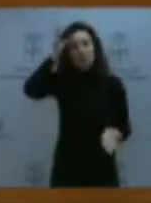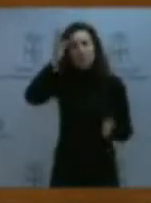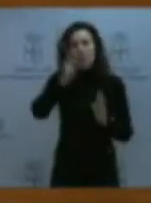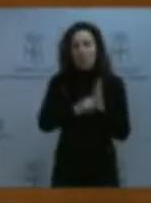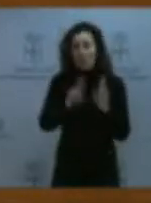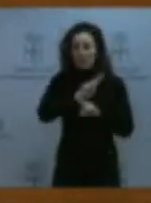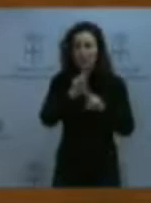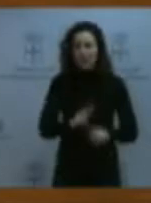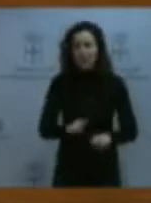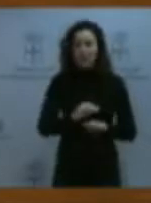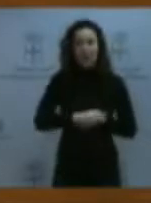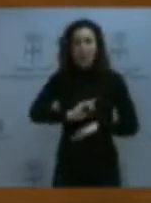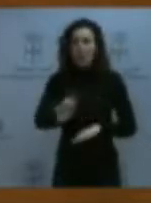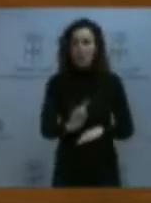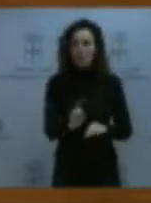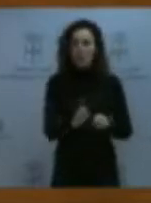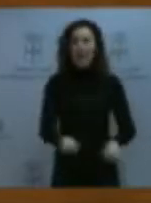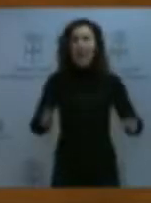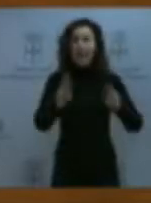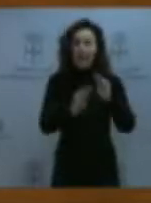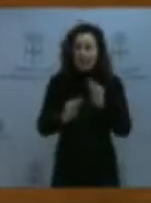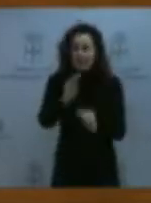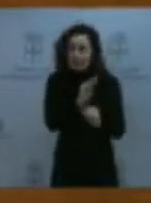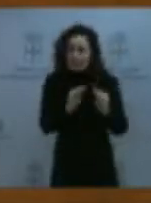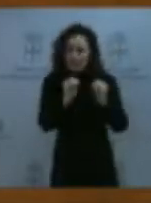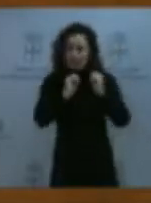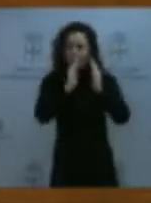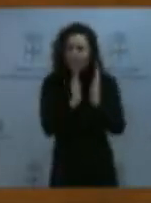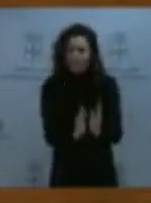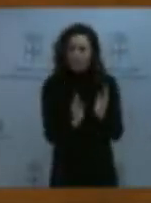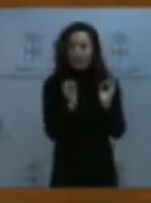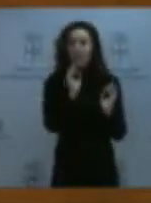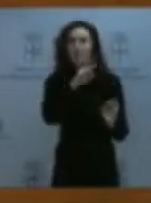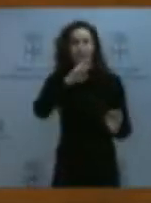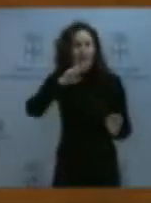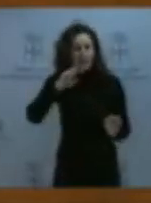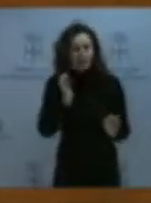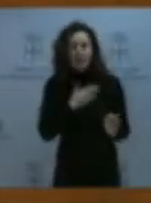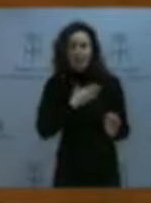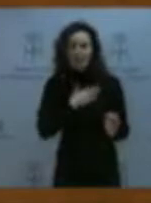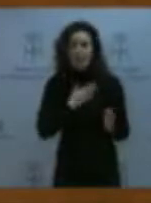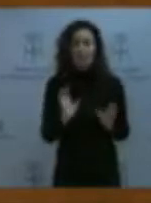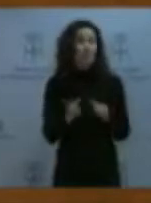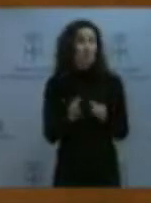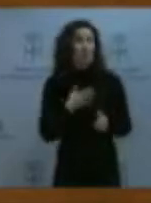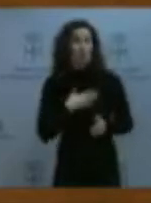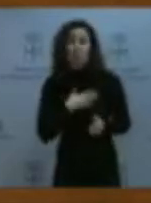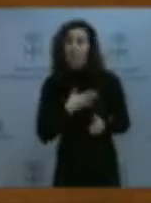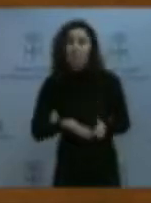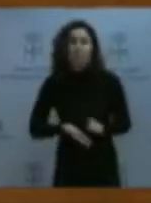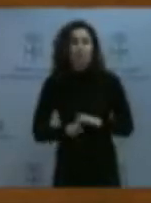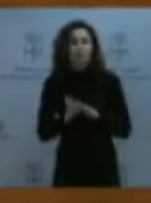de restauración del patrimonio, de conservación del patrimonio, y desde luego nuestro grupo parlamentario va a seguir luchando porque este proyecto se